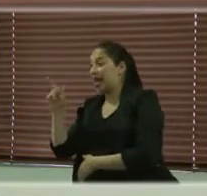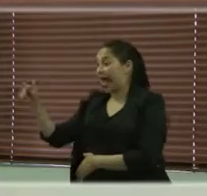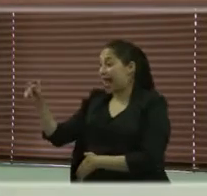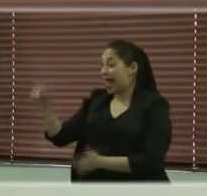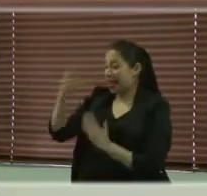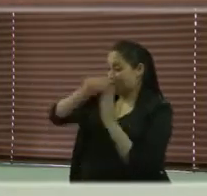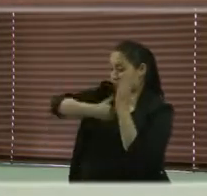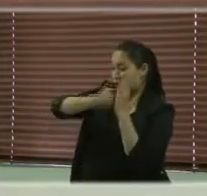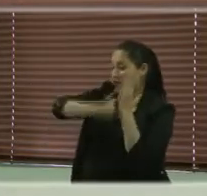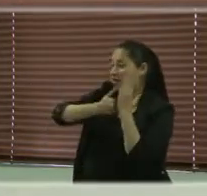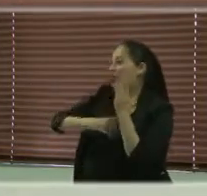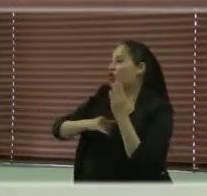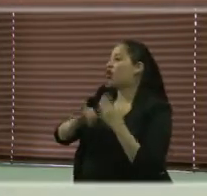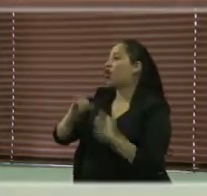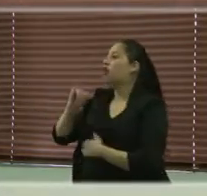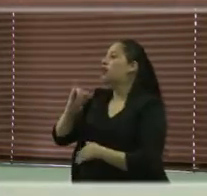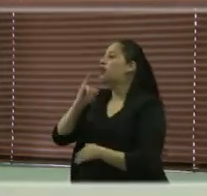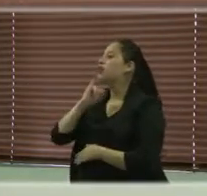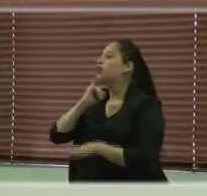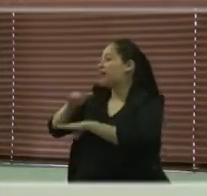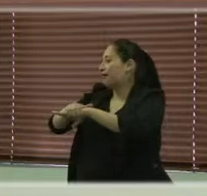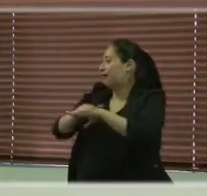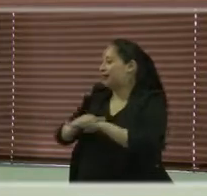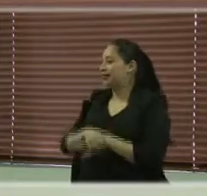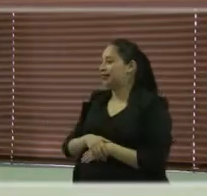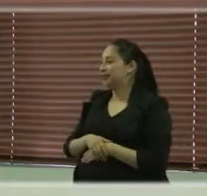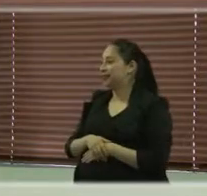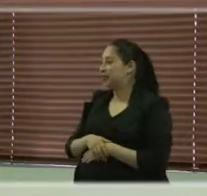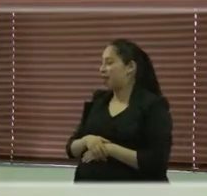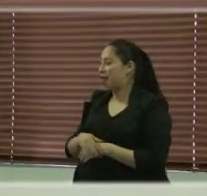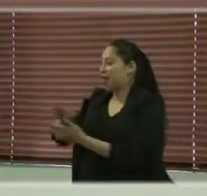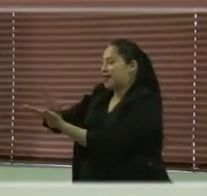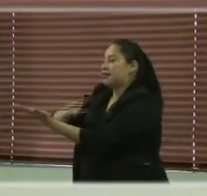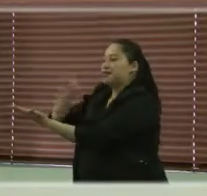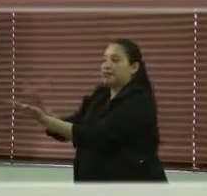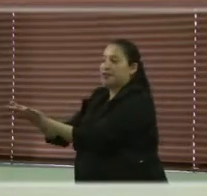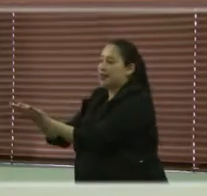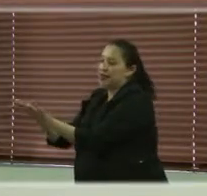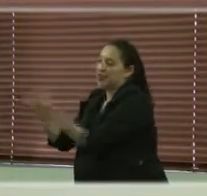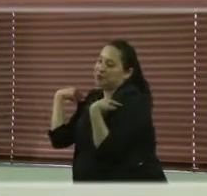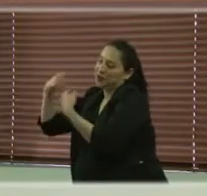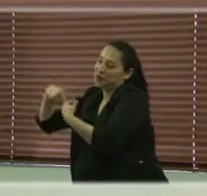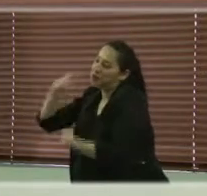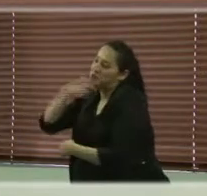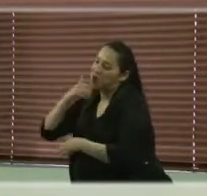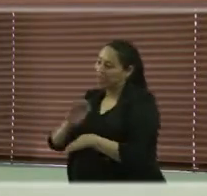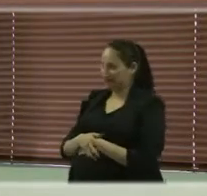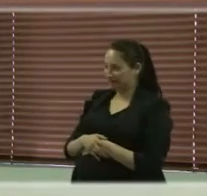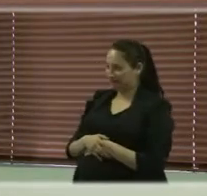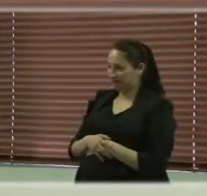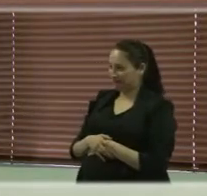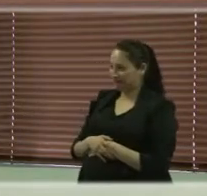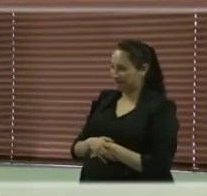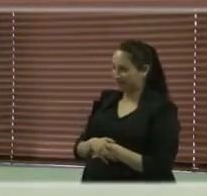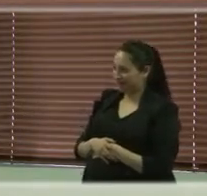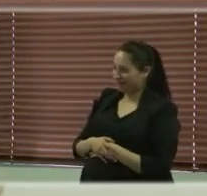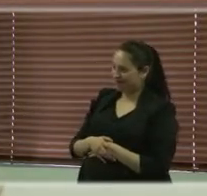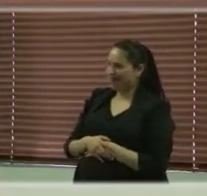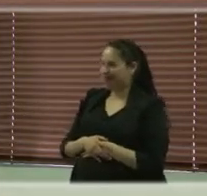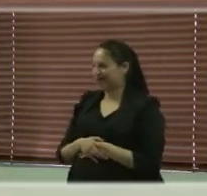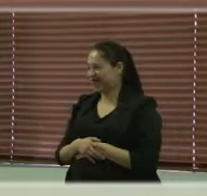sí solo está en inglés Sí pero pero Incluso el traductor de Google no es tan malo